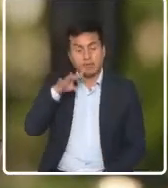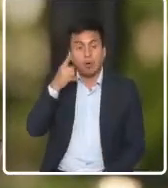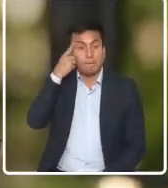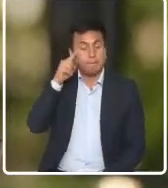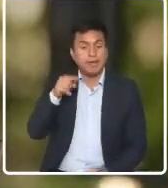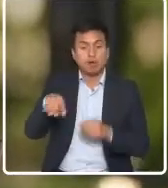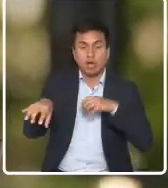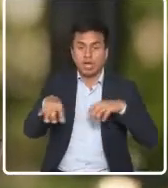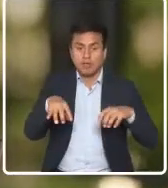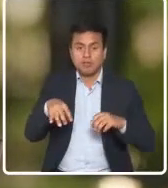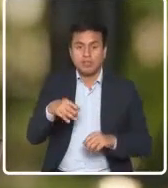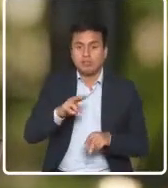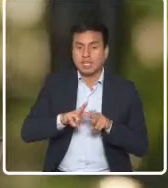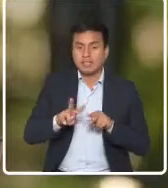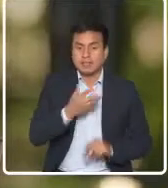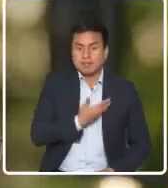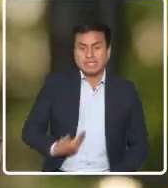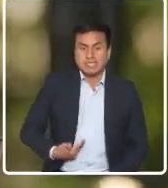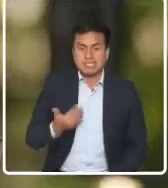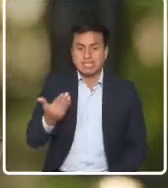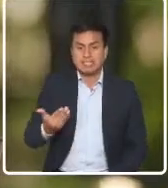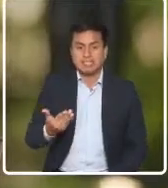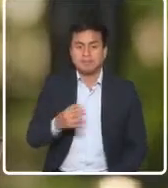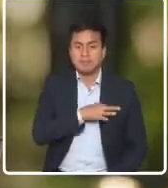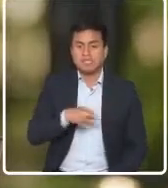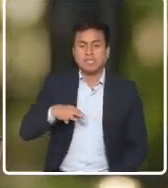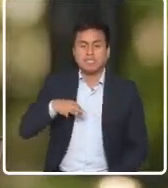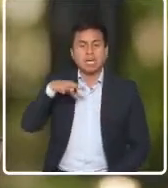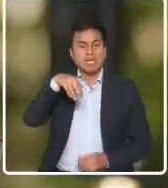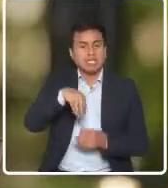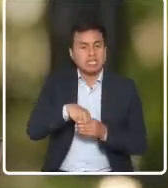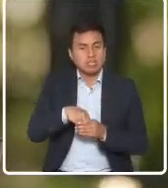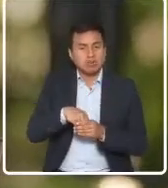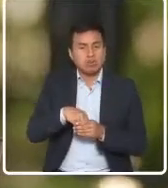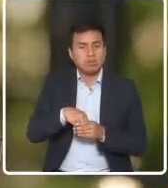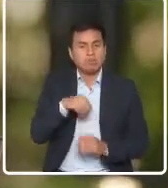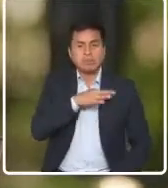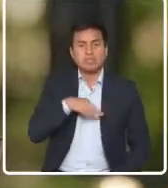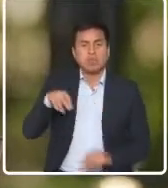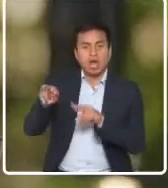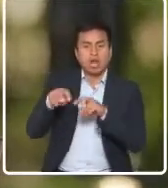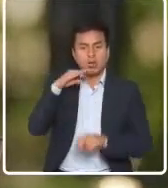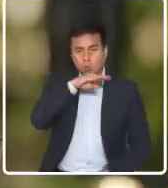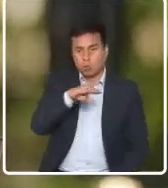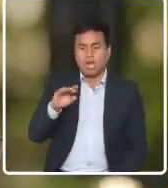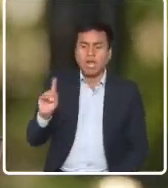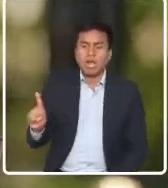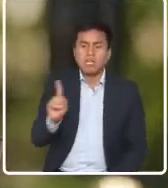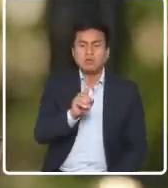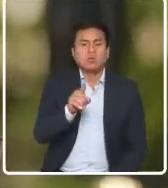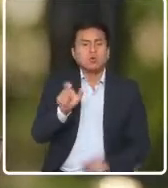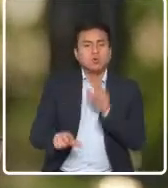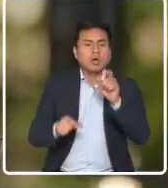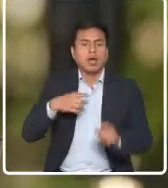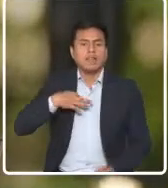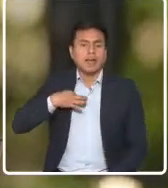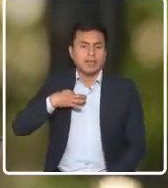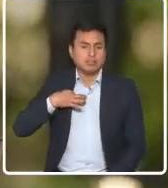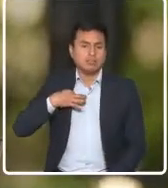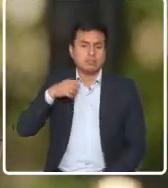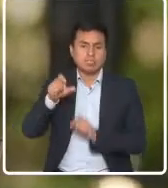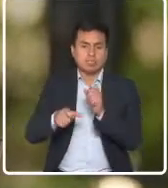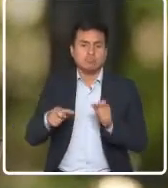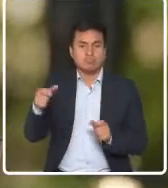Pero acciones como la suya, presidente, señora ministra del Interior, ministro de Agricultura y de cada uno de los ciudadanos y